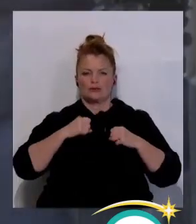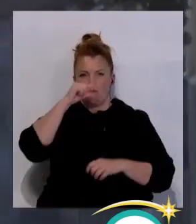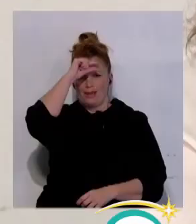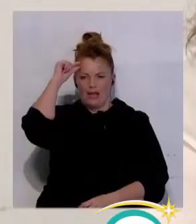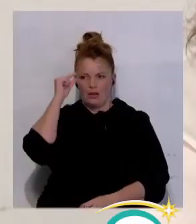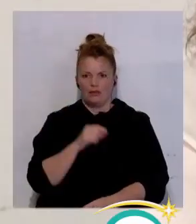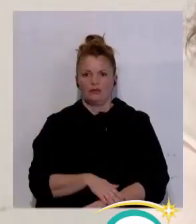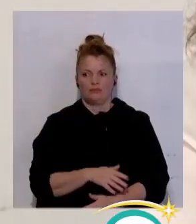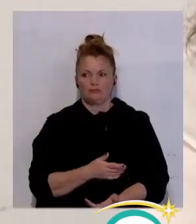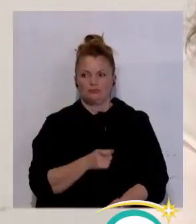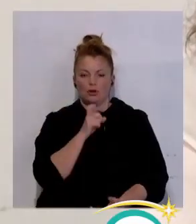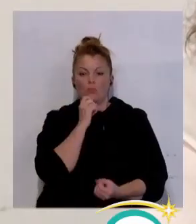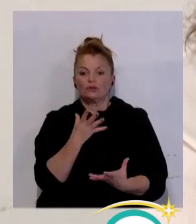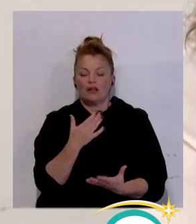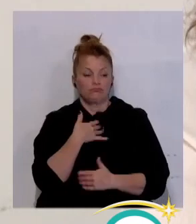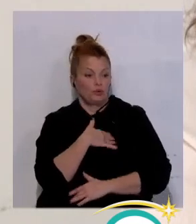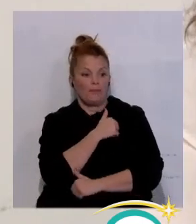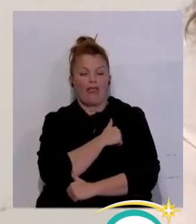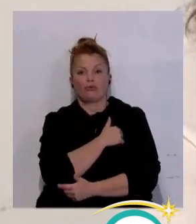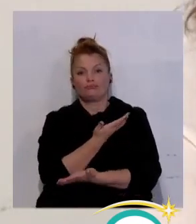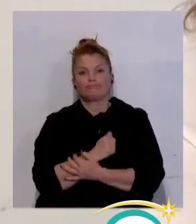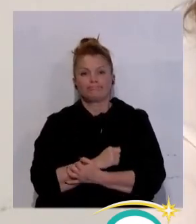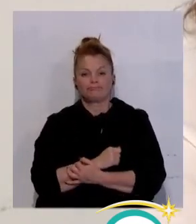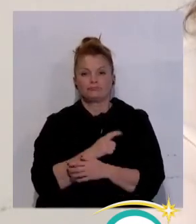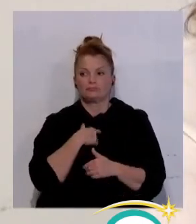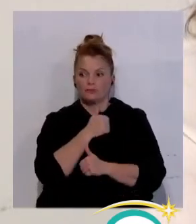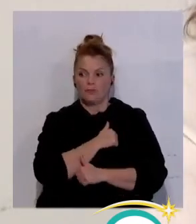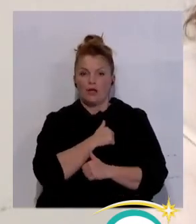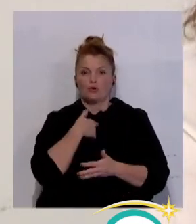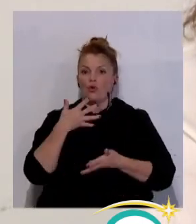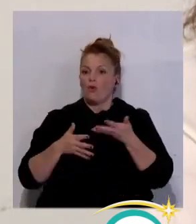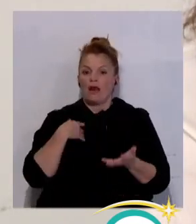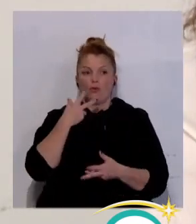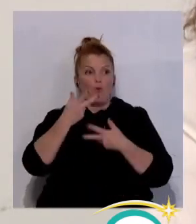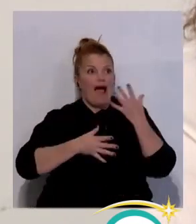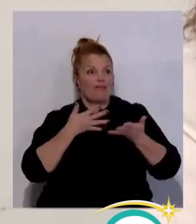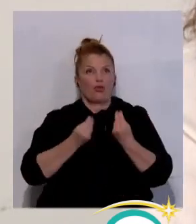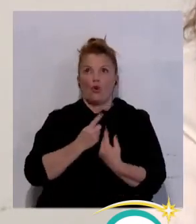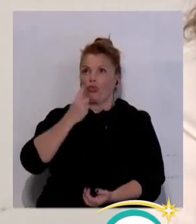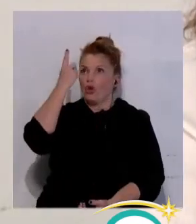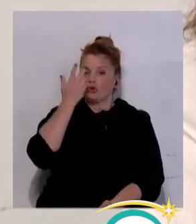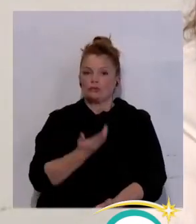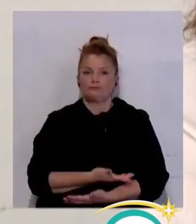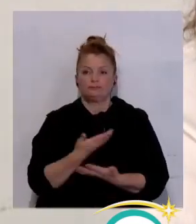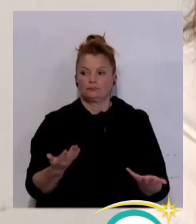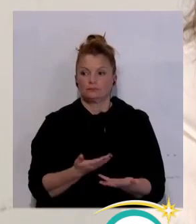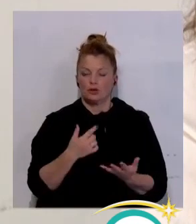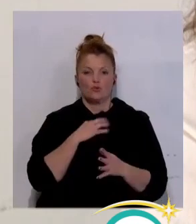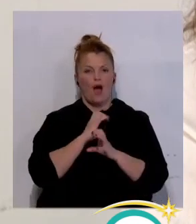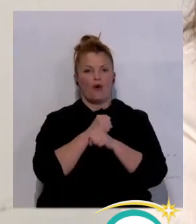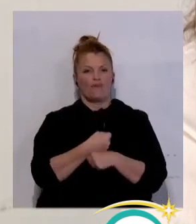¿Cómo estás? Estoy esperando. Y lo mismo estoy hablando con Dios. O sea, no significa que estoy